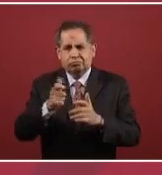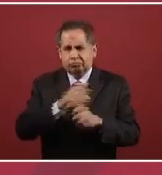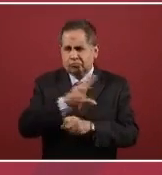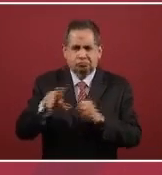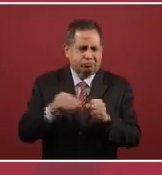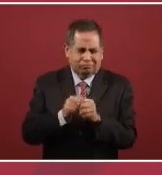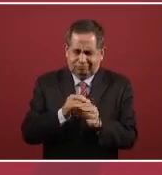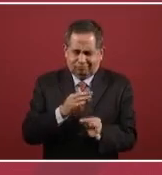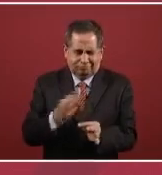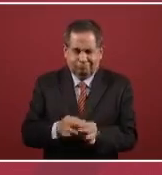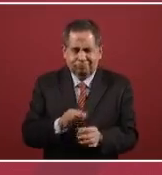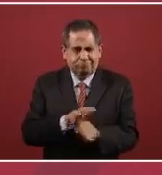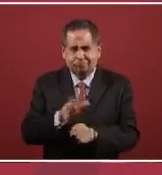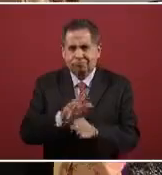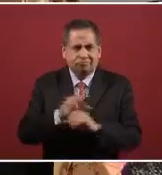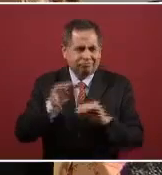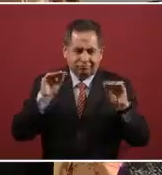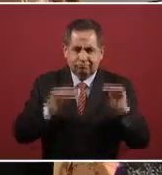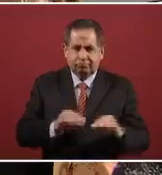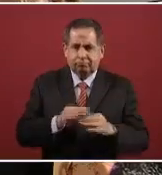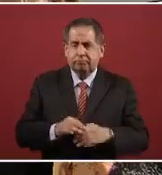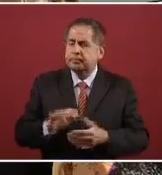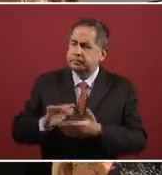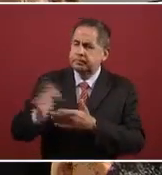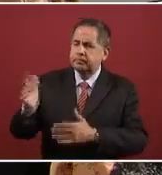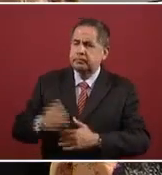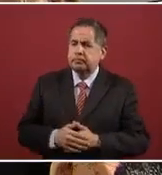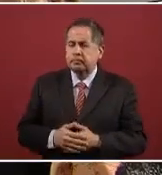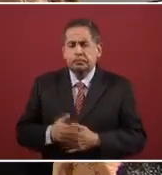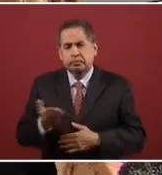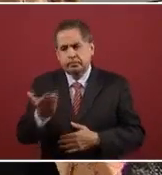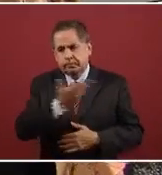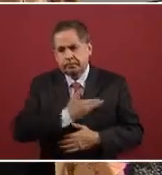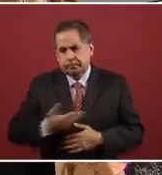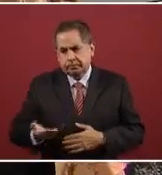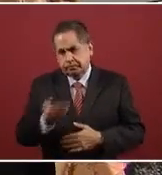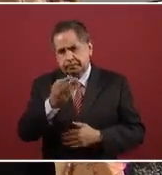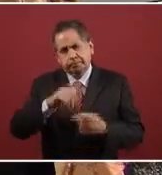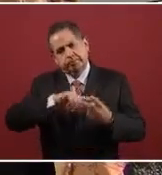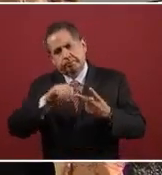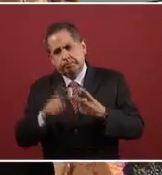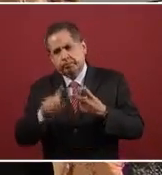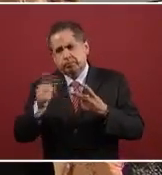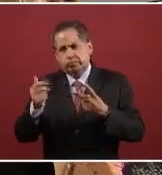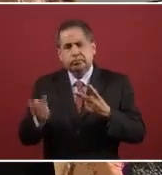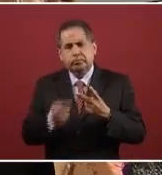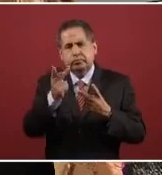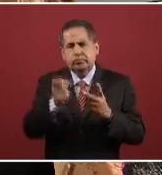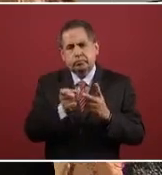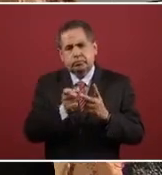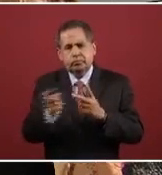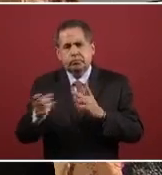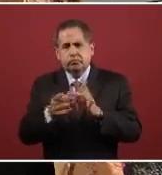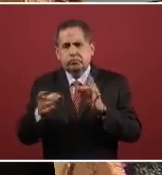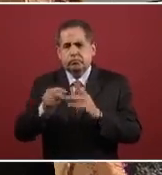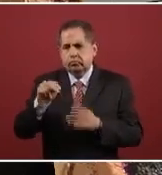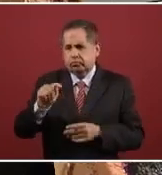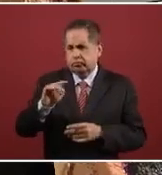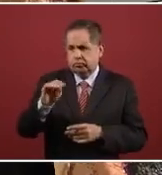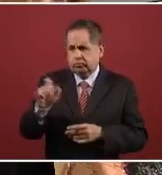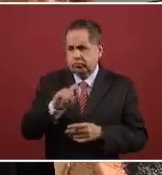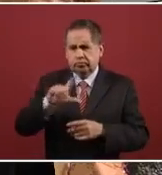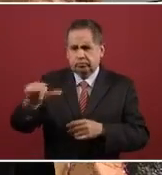total. Toda la inversión. Gracias. Y, presidente, si me permite, para la segunda parte, una segunda pregunta, Guadalupe Vallejo, Notimex.